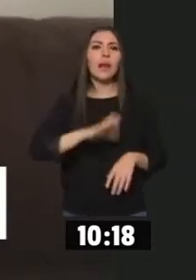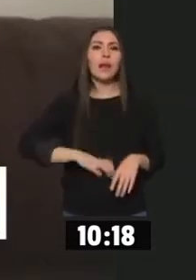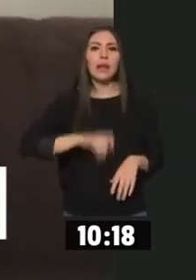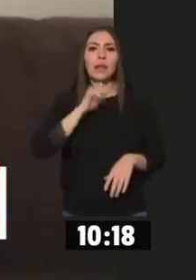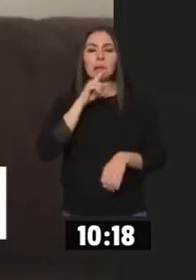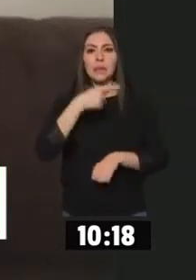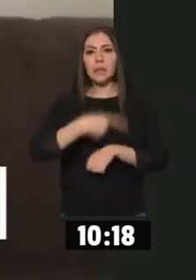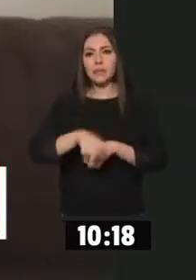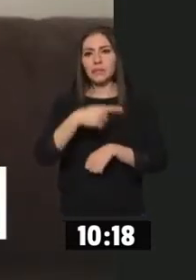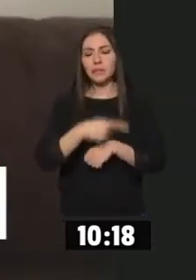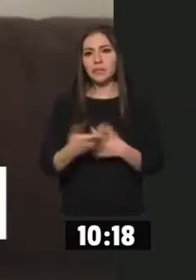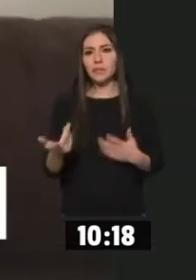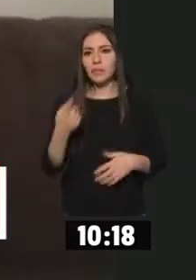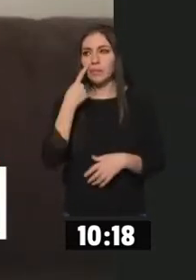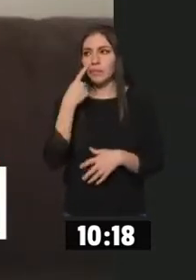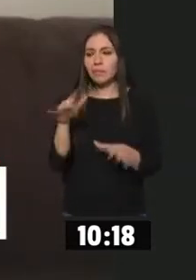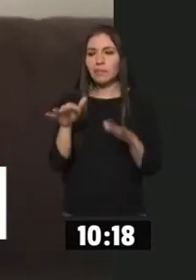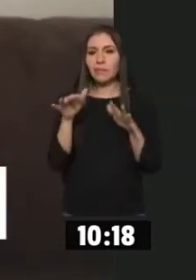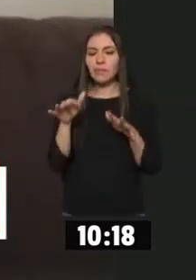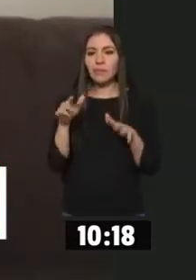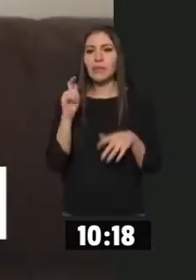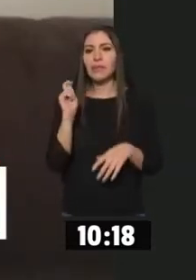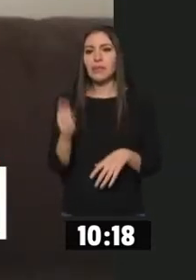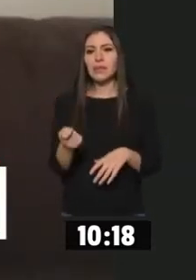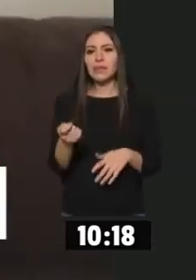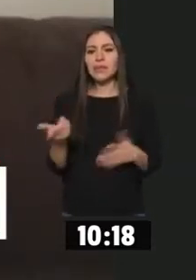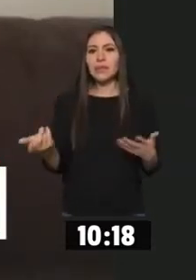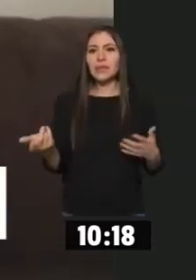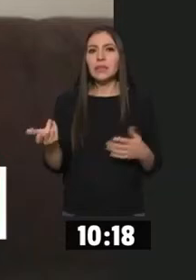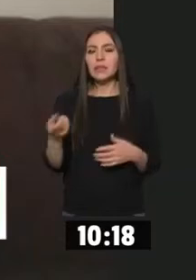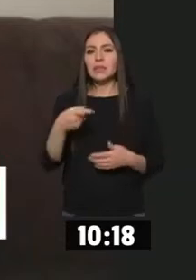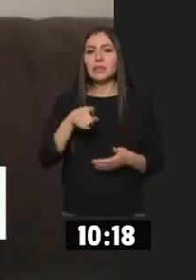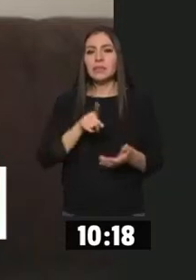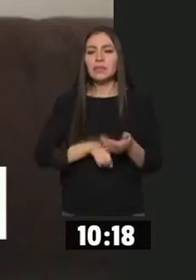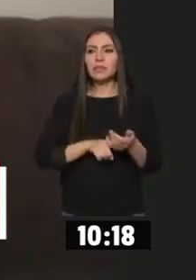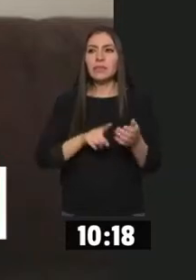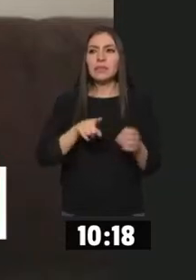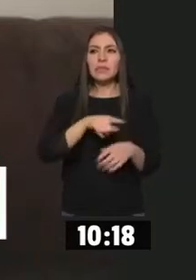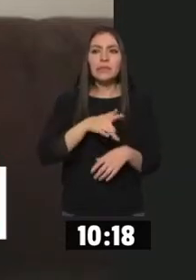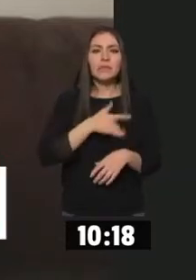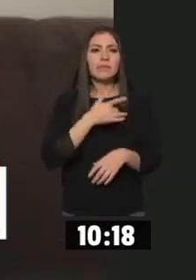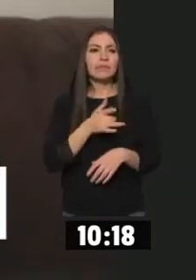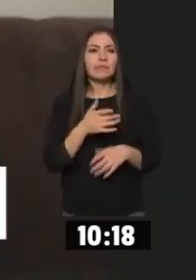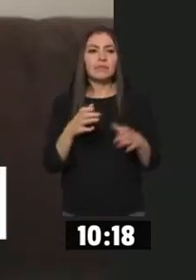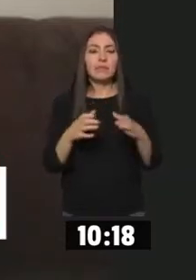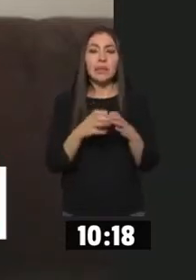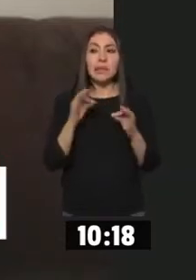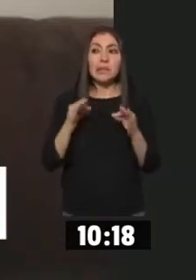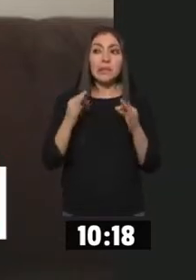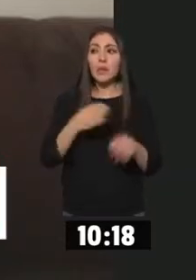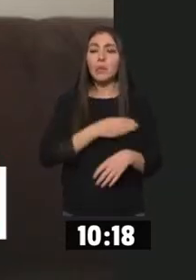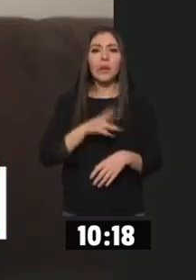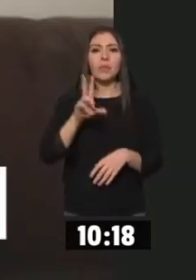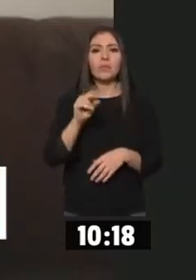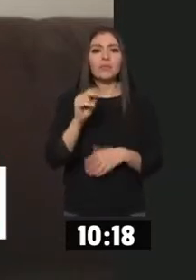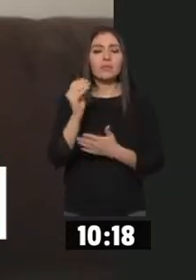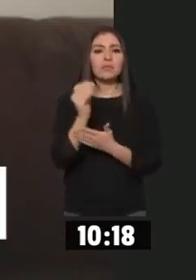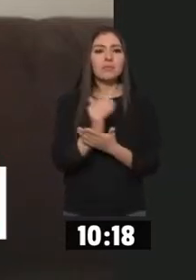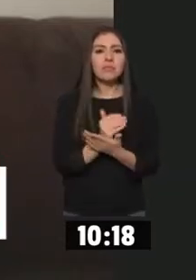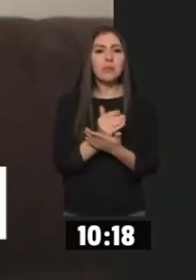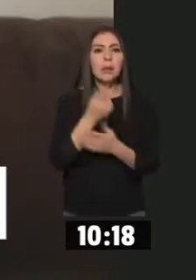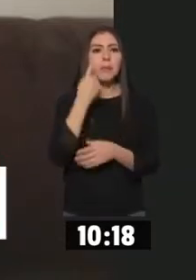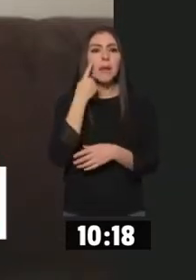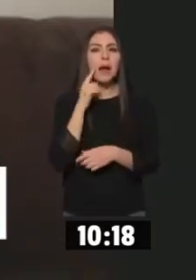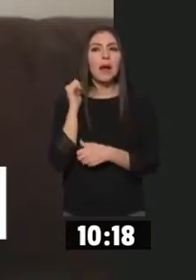refleja de alguna manera un ambiente muy poco propicio para mantener por un lado la gobernabilidad democrática y autoridades